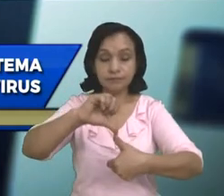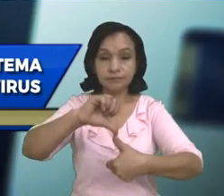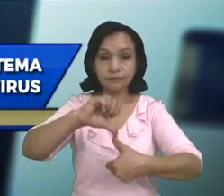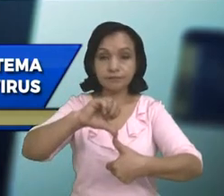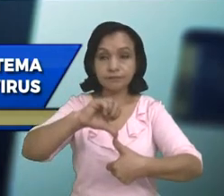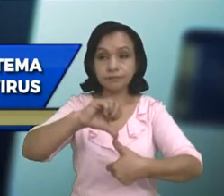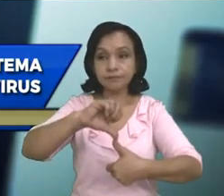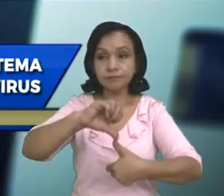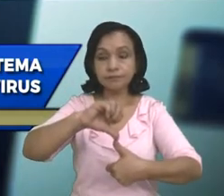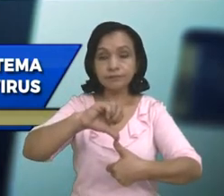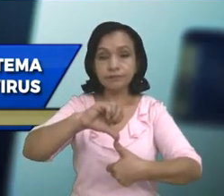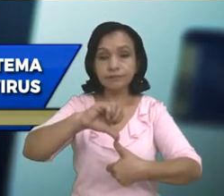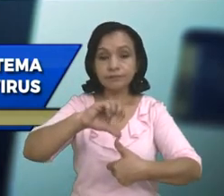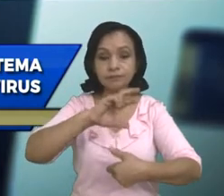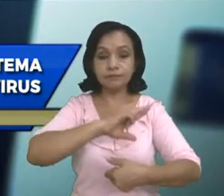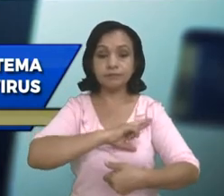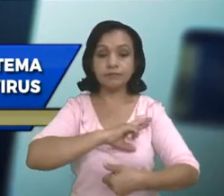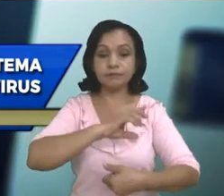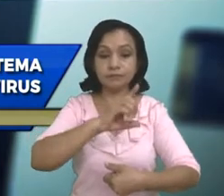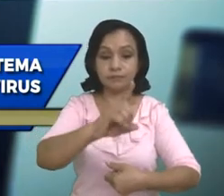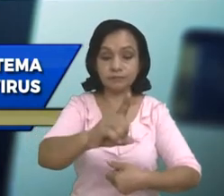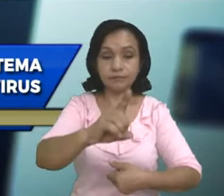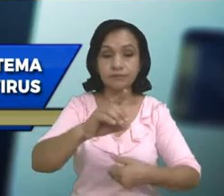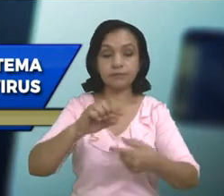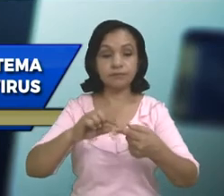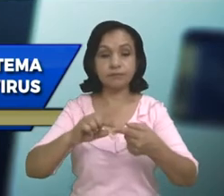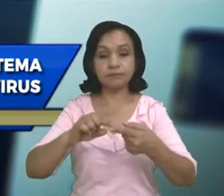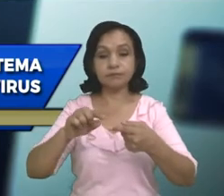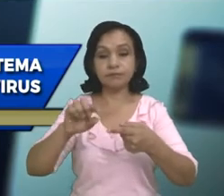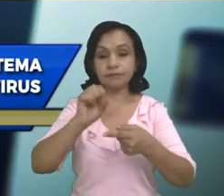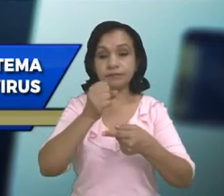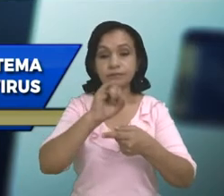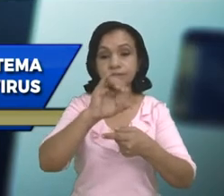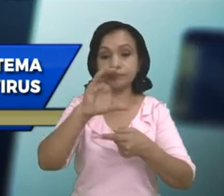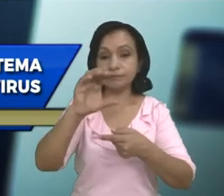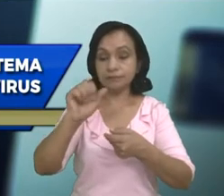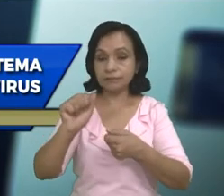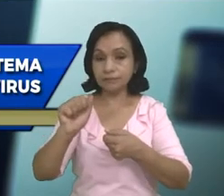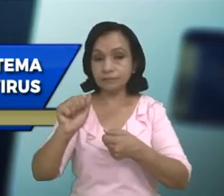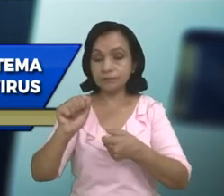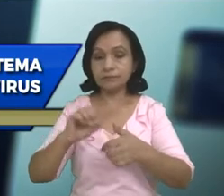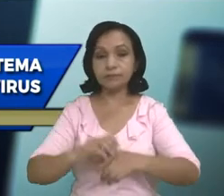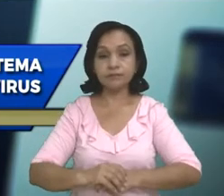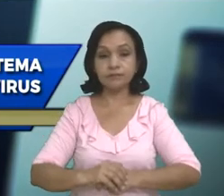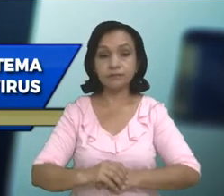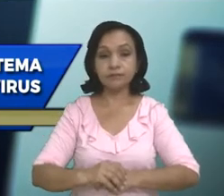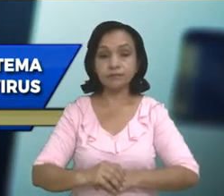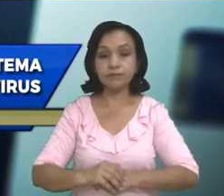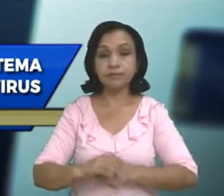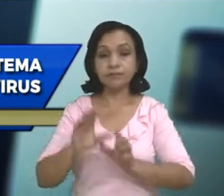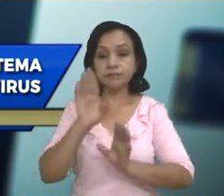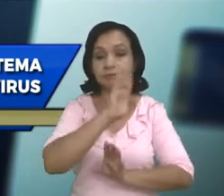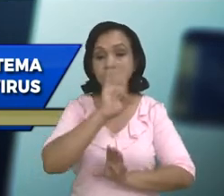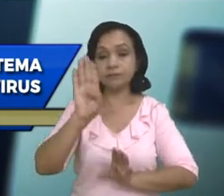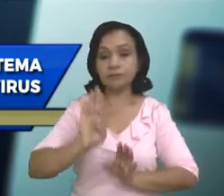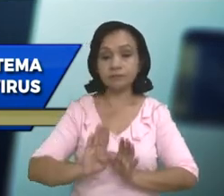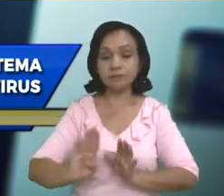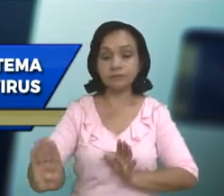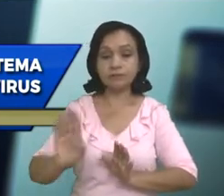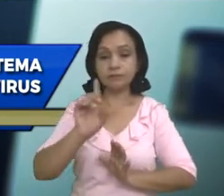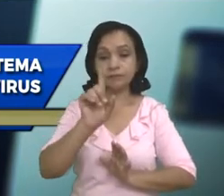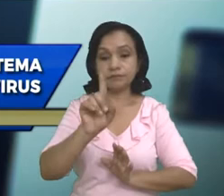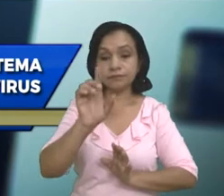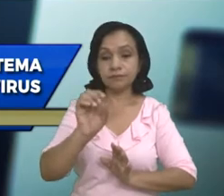república dominicana todo lo que es la parte del sica y este y belice tenemos